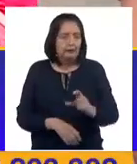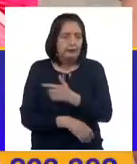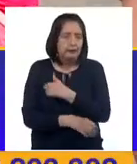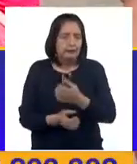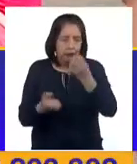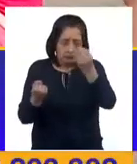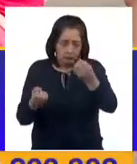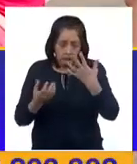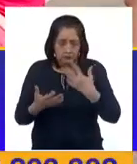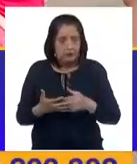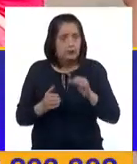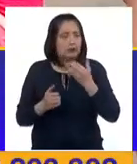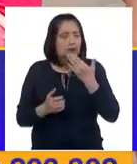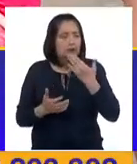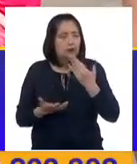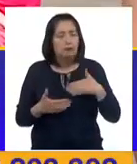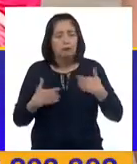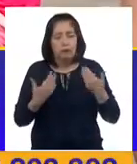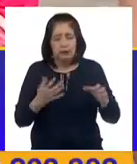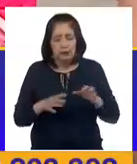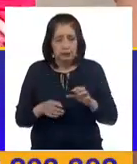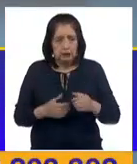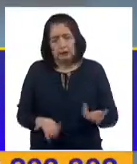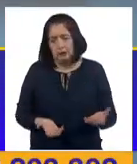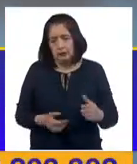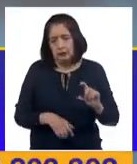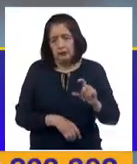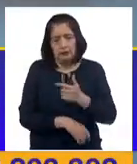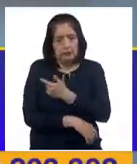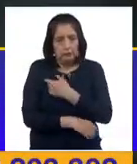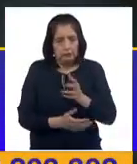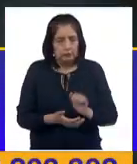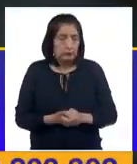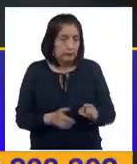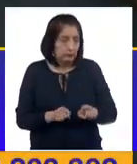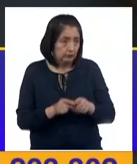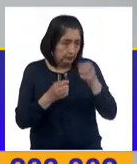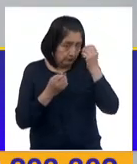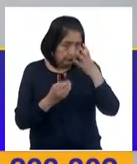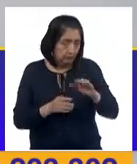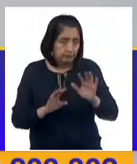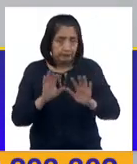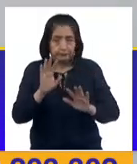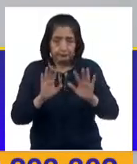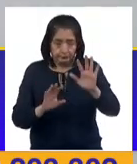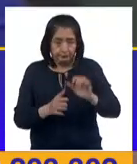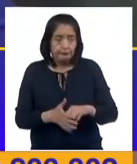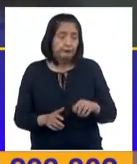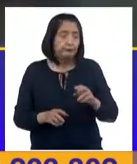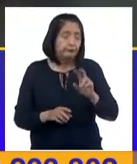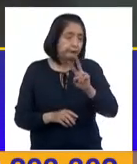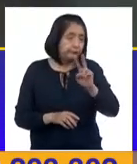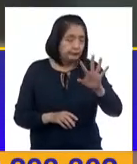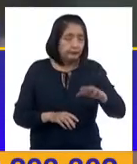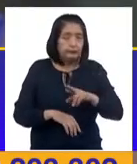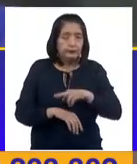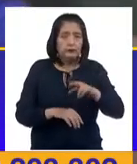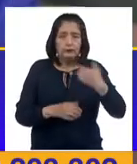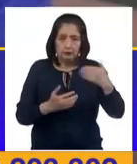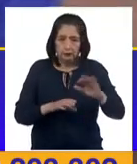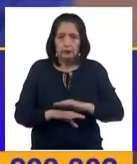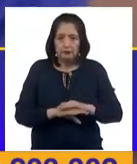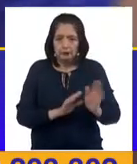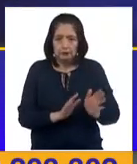informarán quiénes pueden fabricar la vacuna que nosotros queremos. También informó que 15 de las 25 regiones ya tienen sus